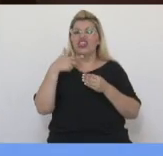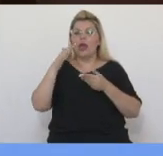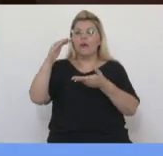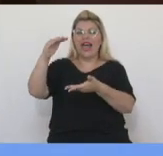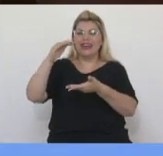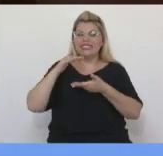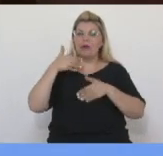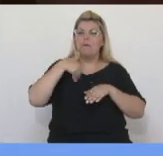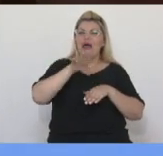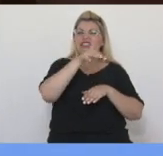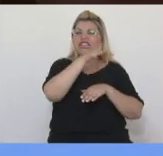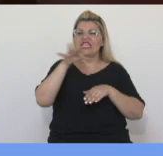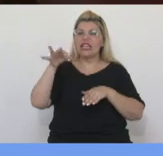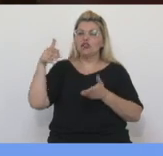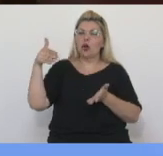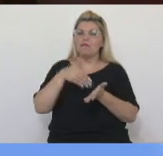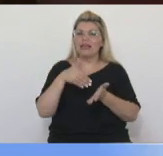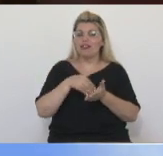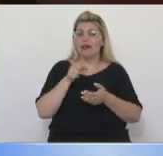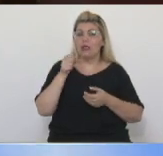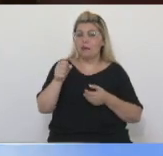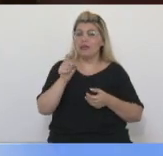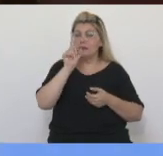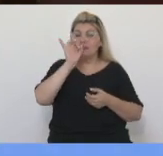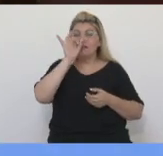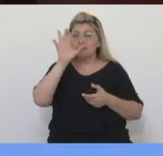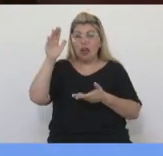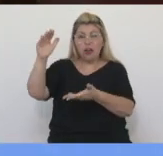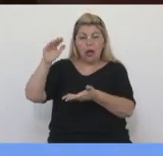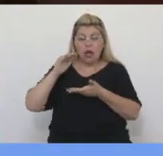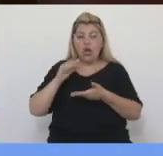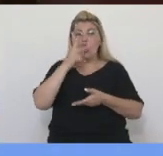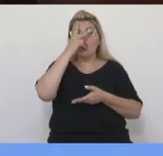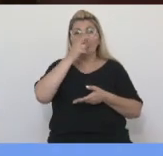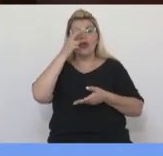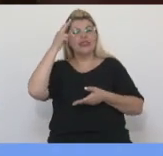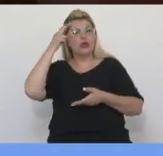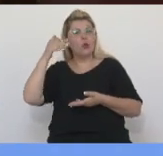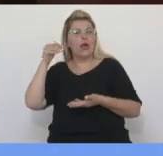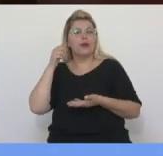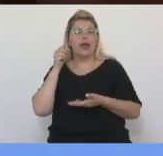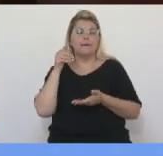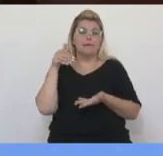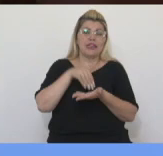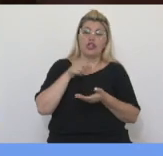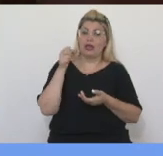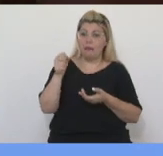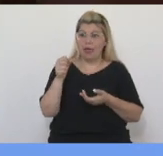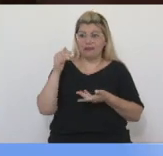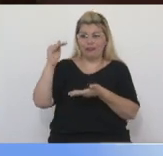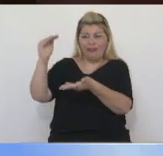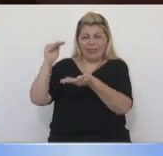recibe 229 millones de pesos eso ha generado un conflicto que no pueda ir